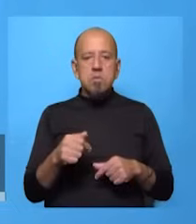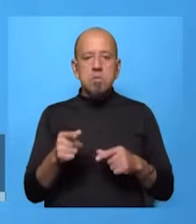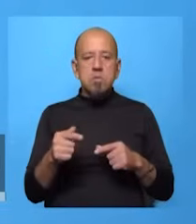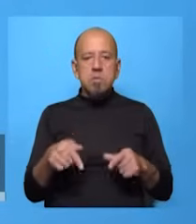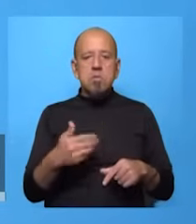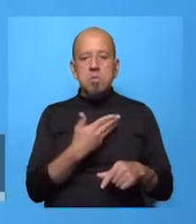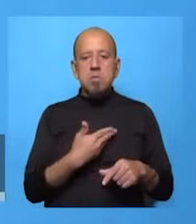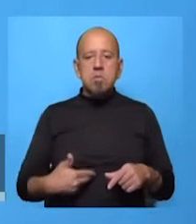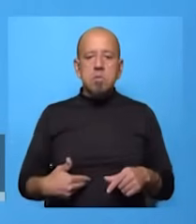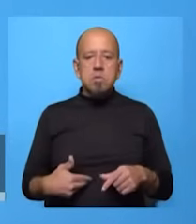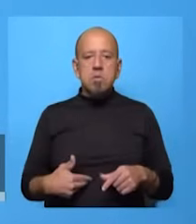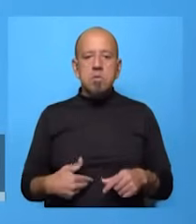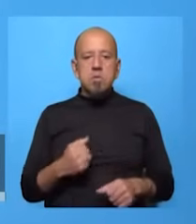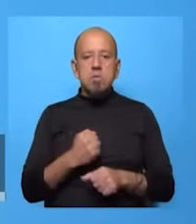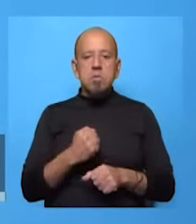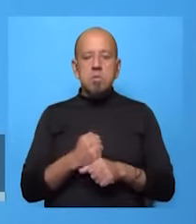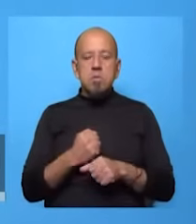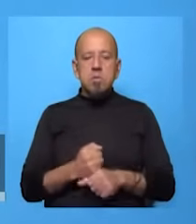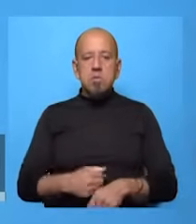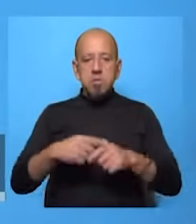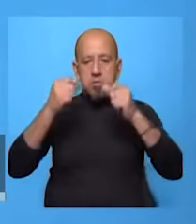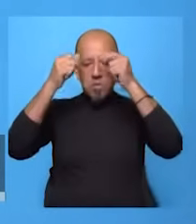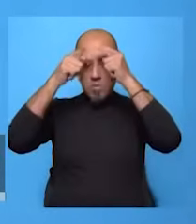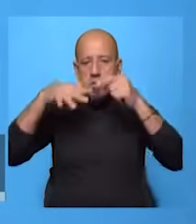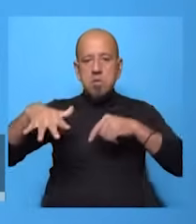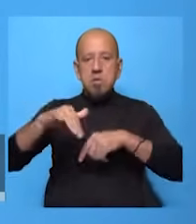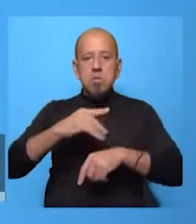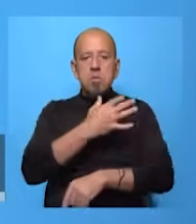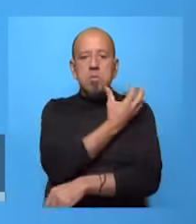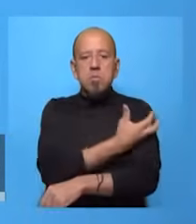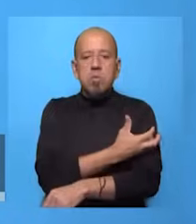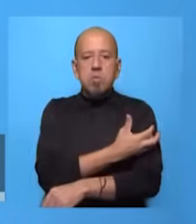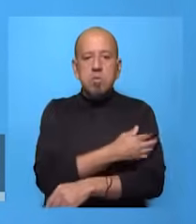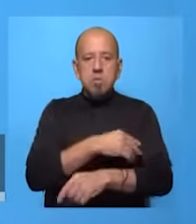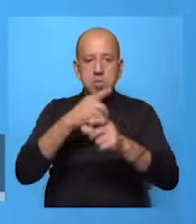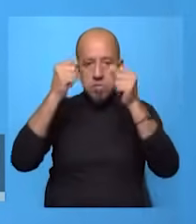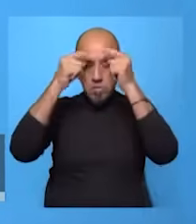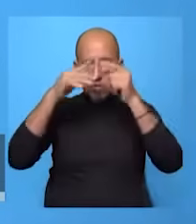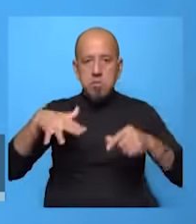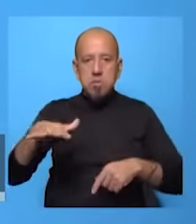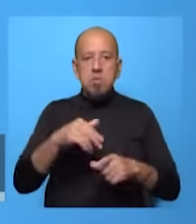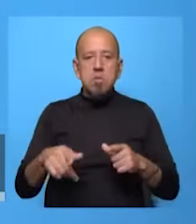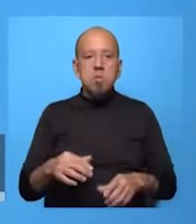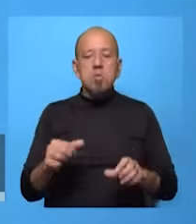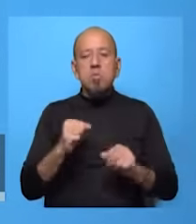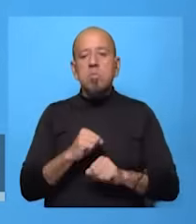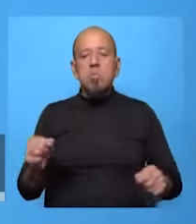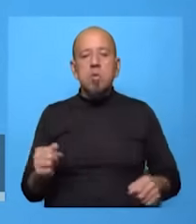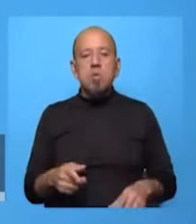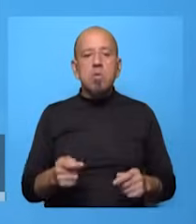gobierno se olvidó de los trabajadores Rurales se olvidó de los pobres del campo que yo no le puedo dar